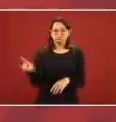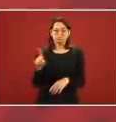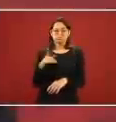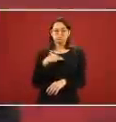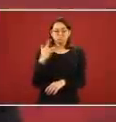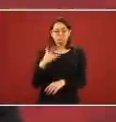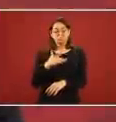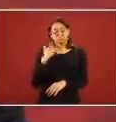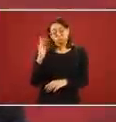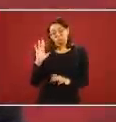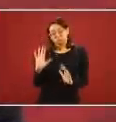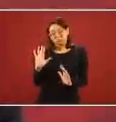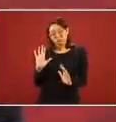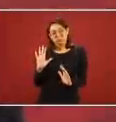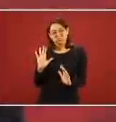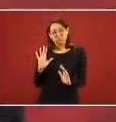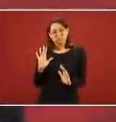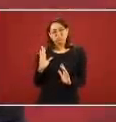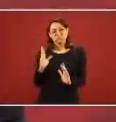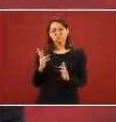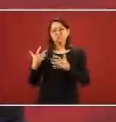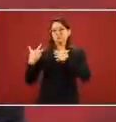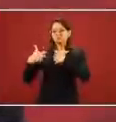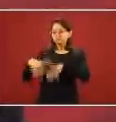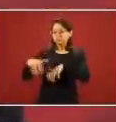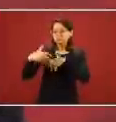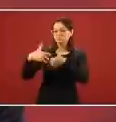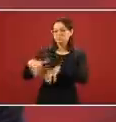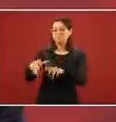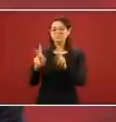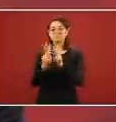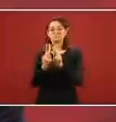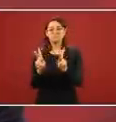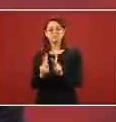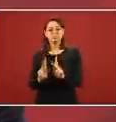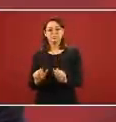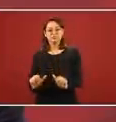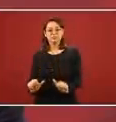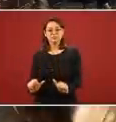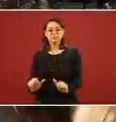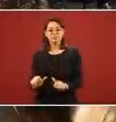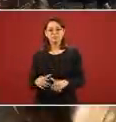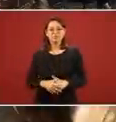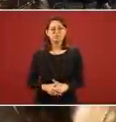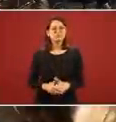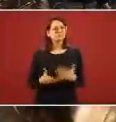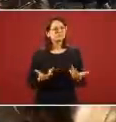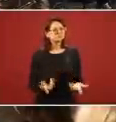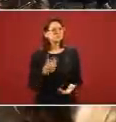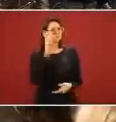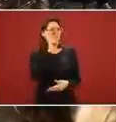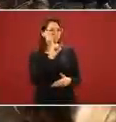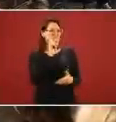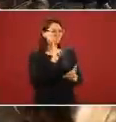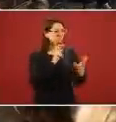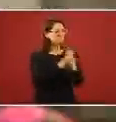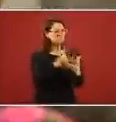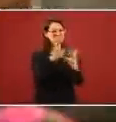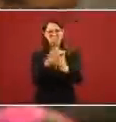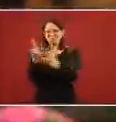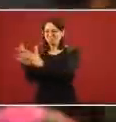es que sean manifestaciones pacíficas es que ante ante feminicidios presidente no podría haber